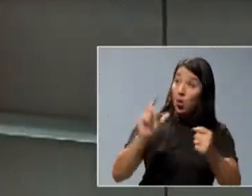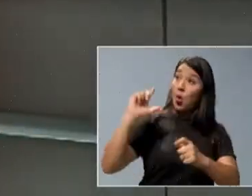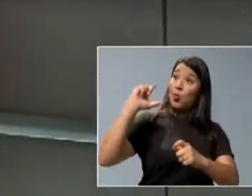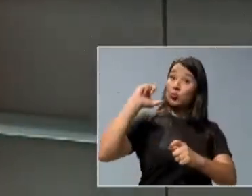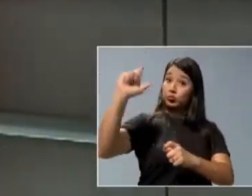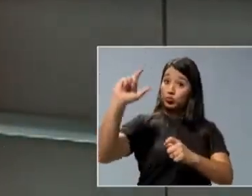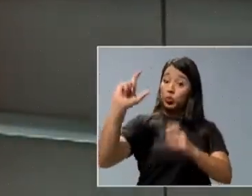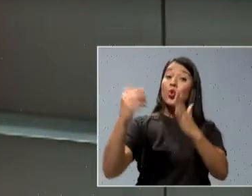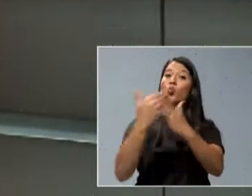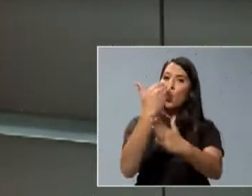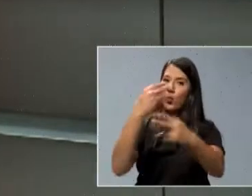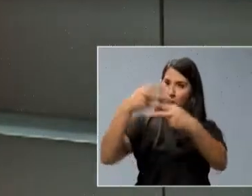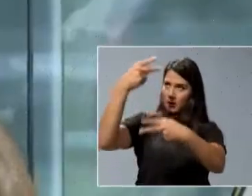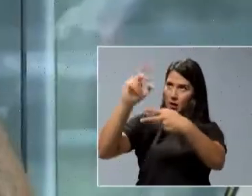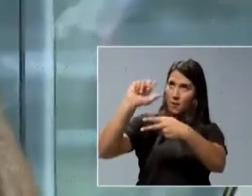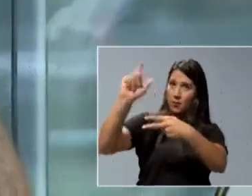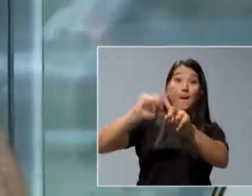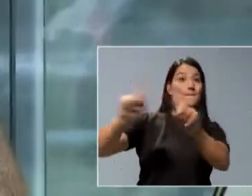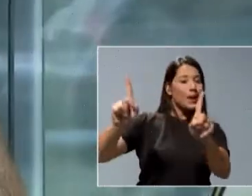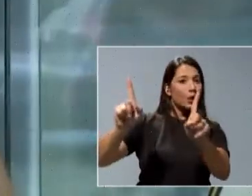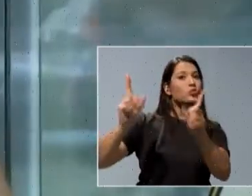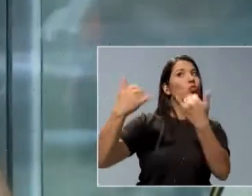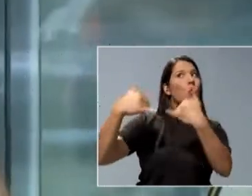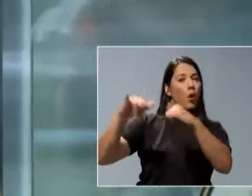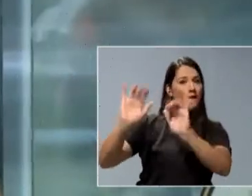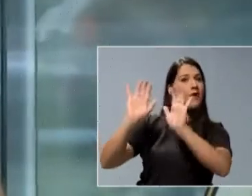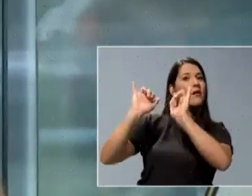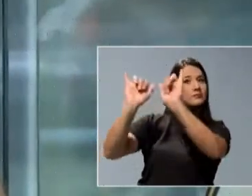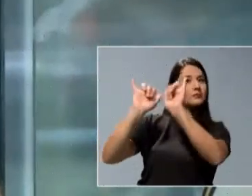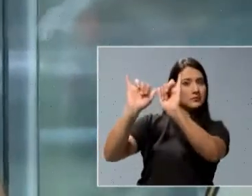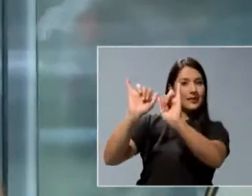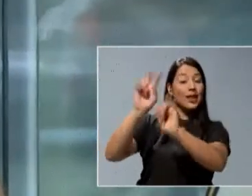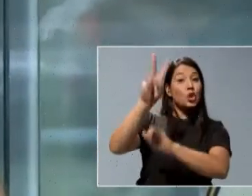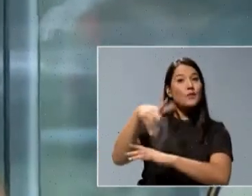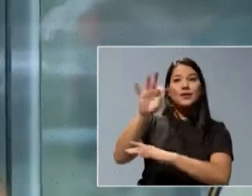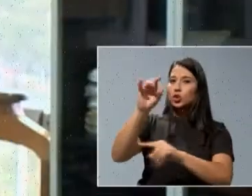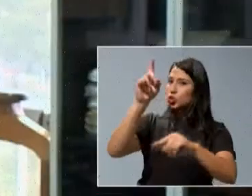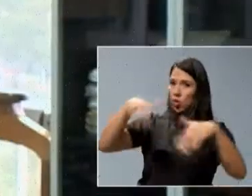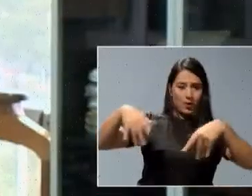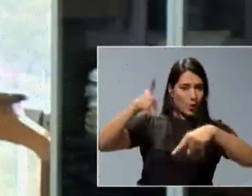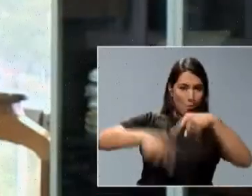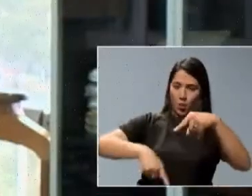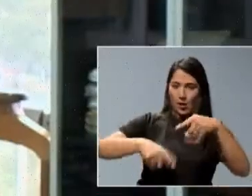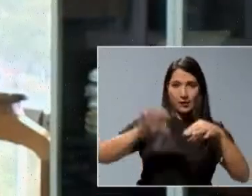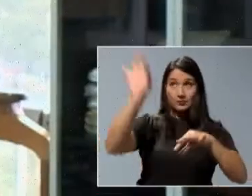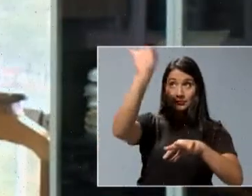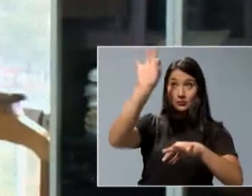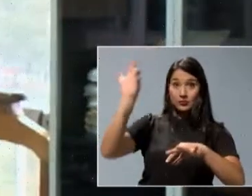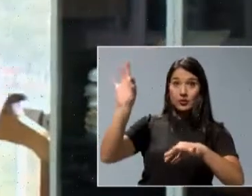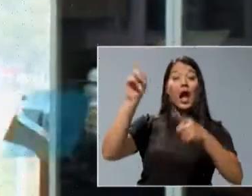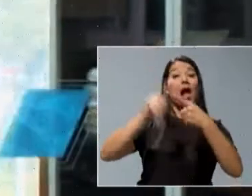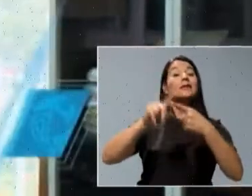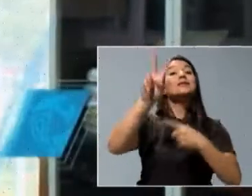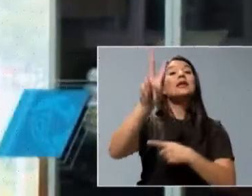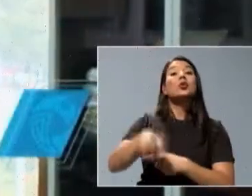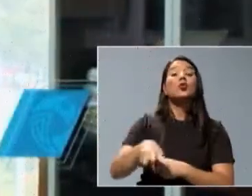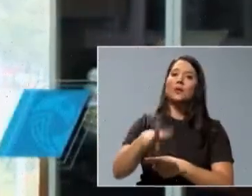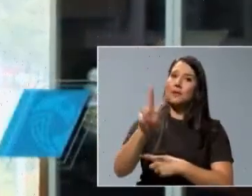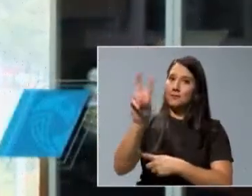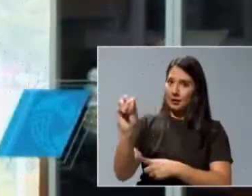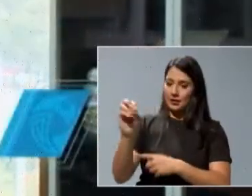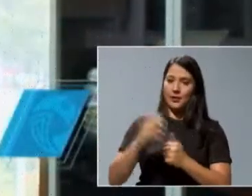el anterior, ya que este aún se mantendrá vigente hasta el 31 de diciembre. El marchamo del 2019 todavía está